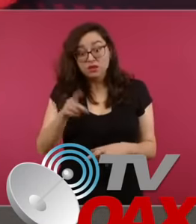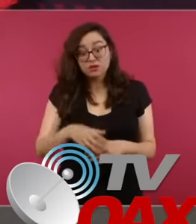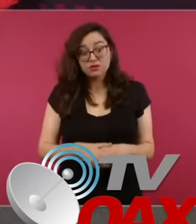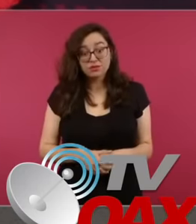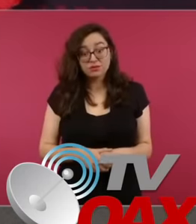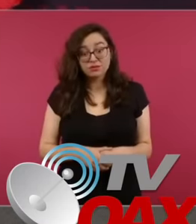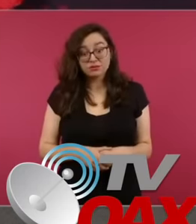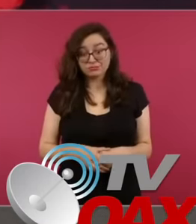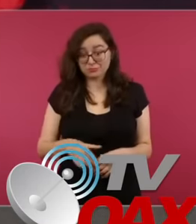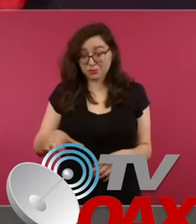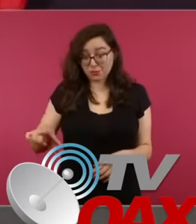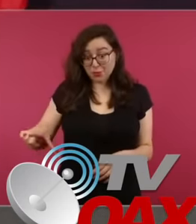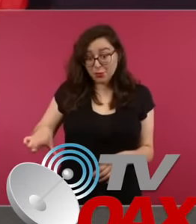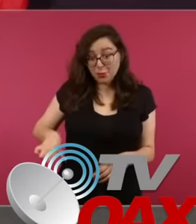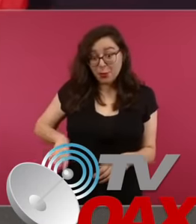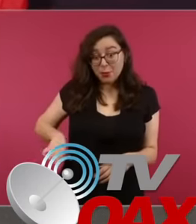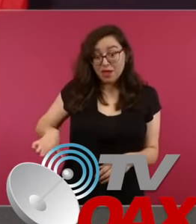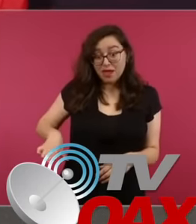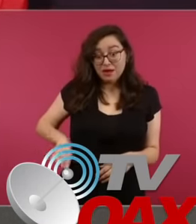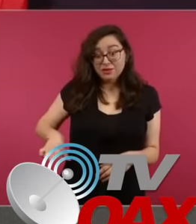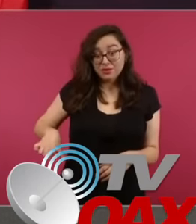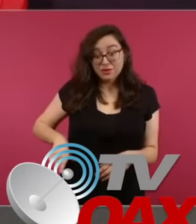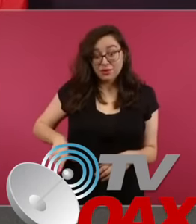que se utiliza para defender